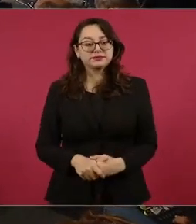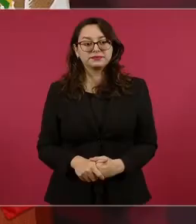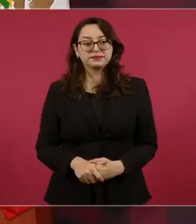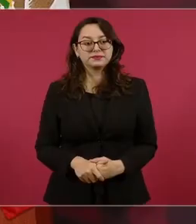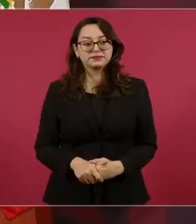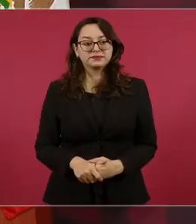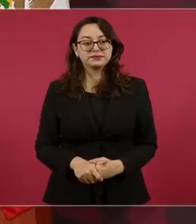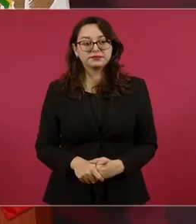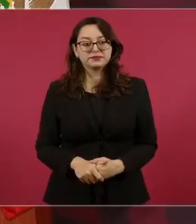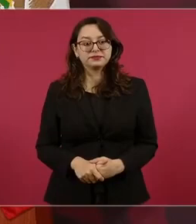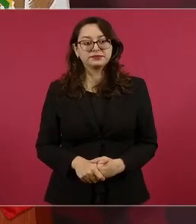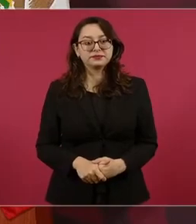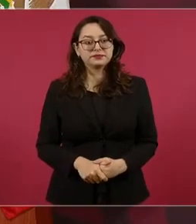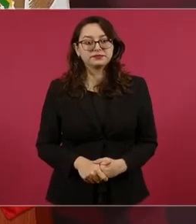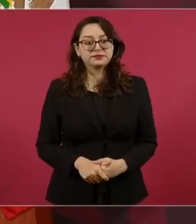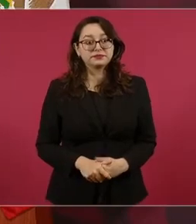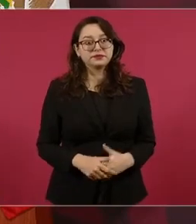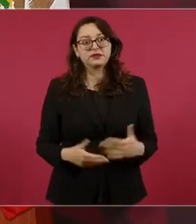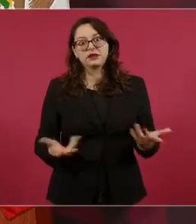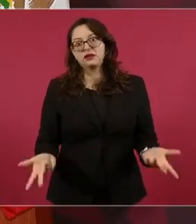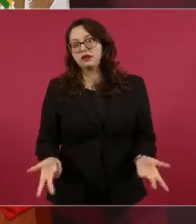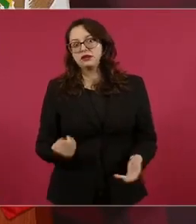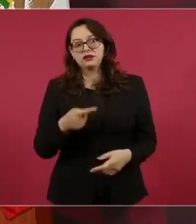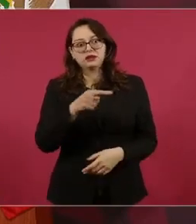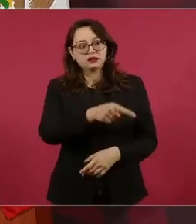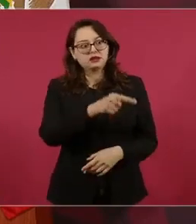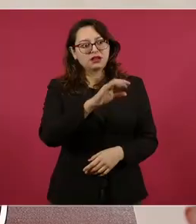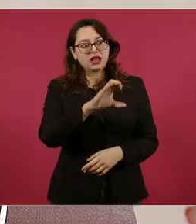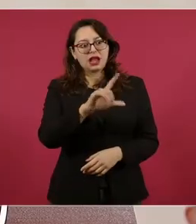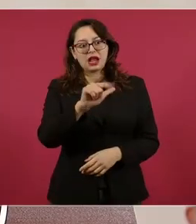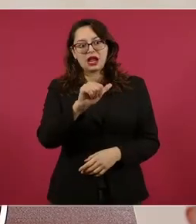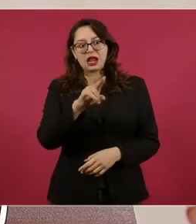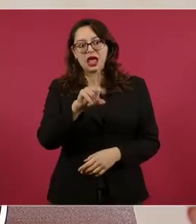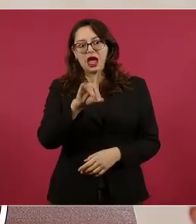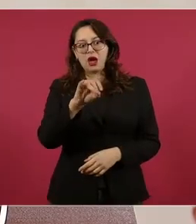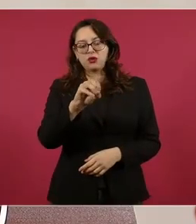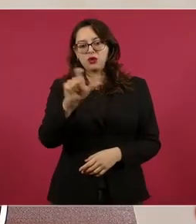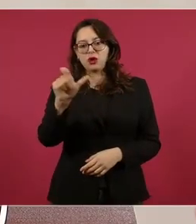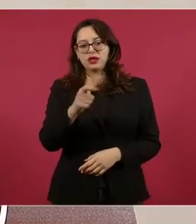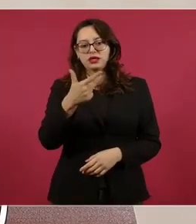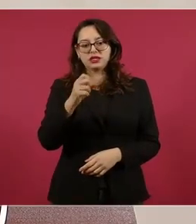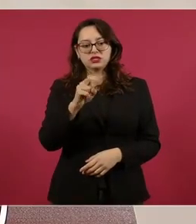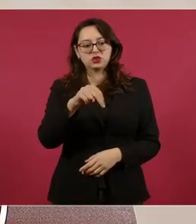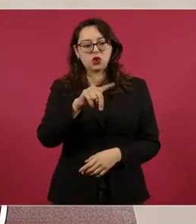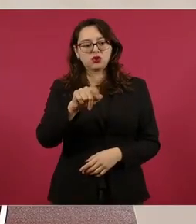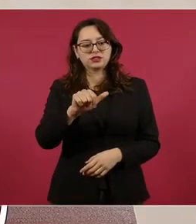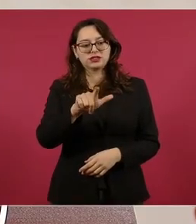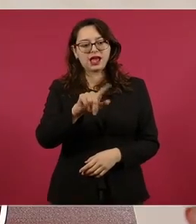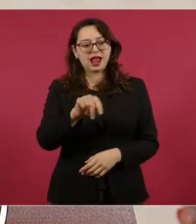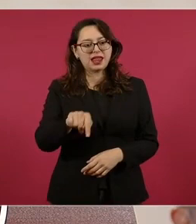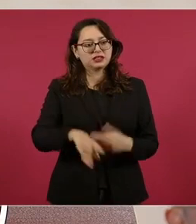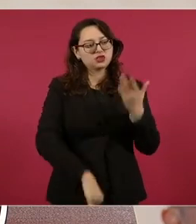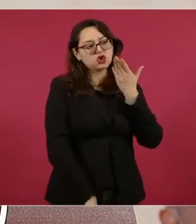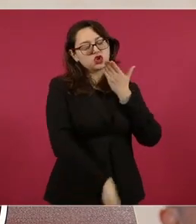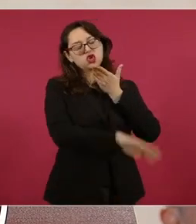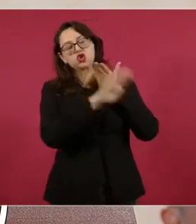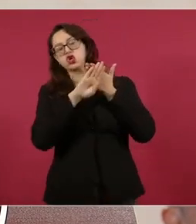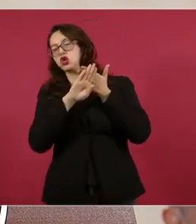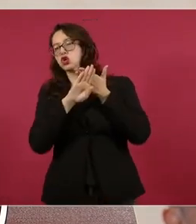derechos enfrentar a Claudio x González Cómo se llama el el abogado este